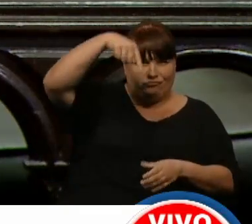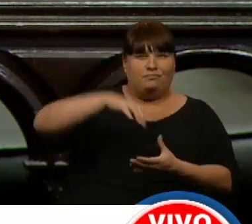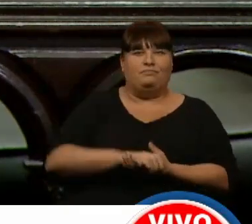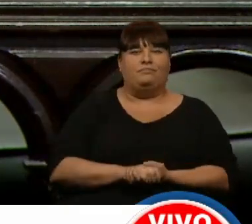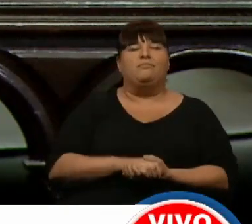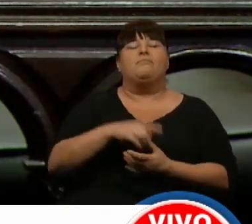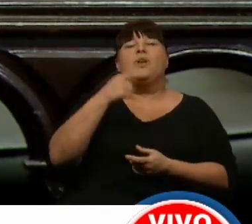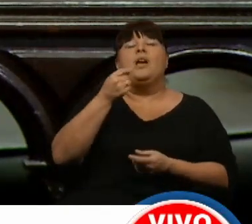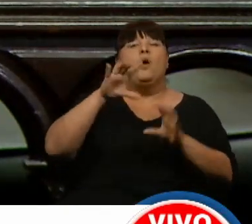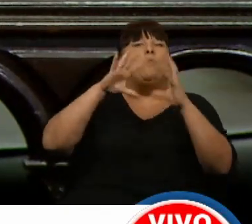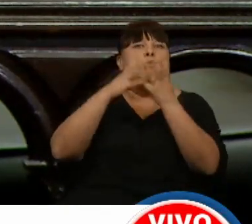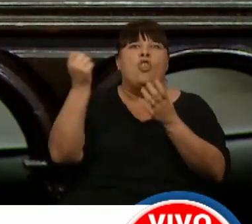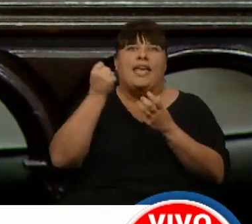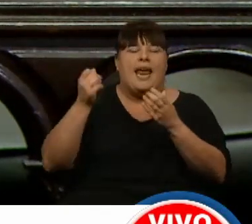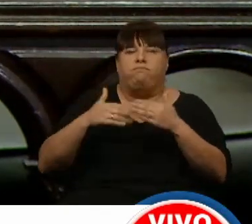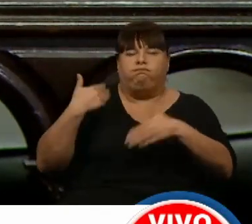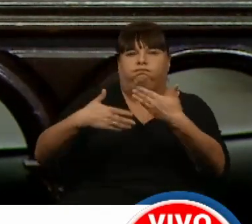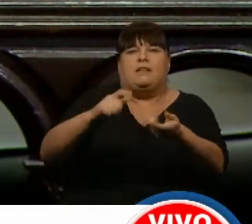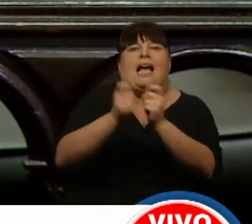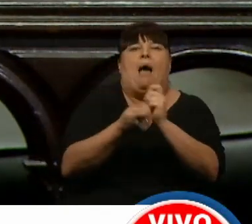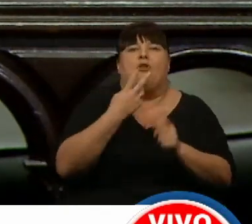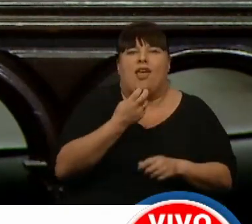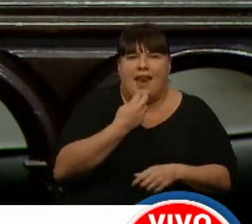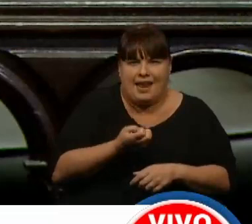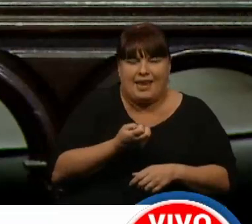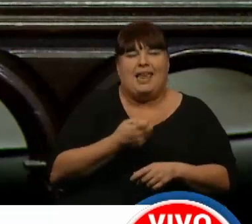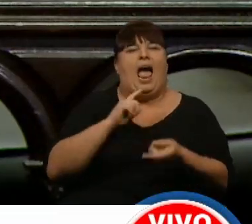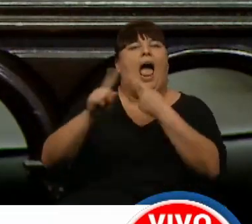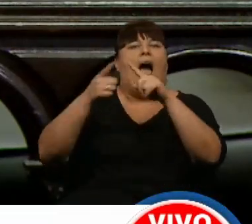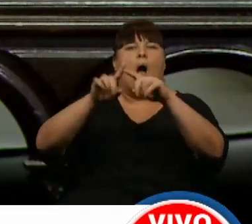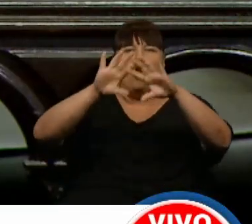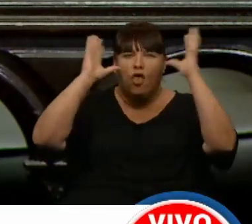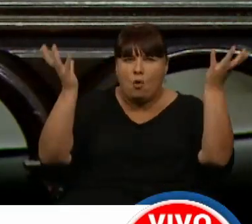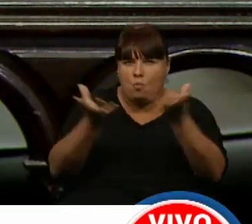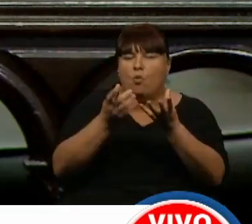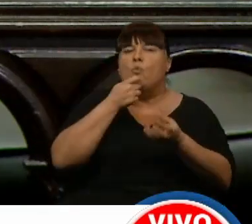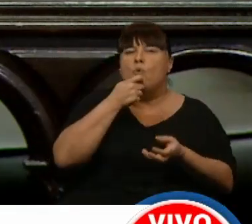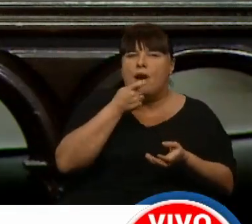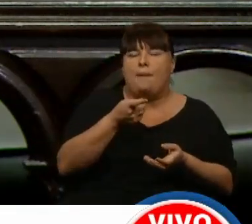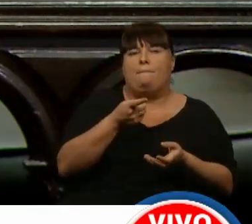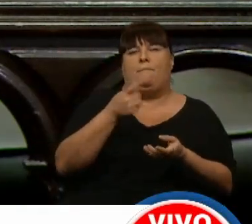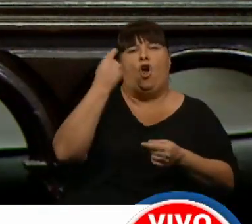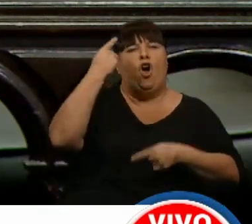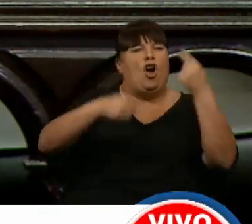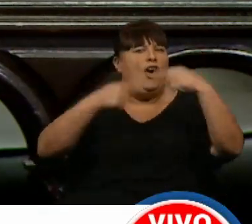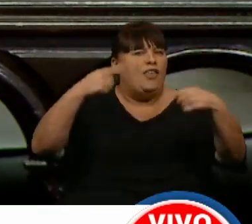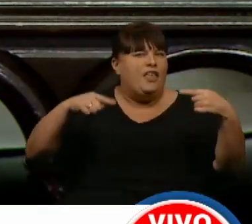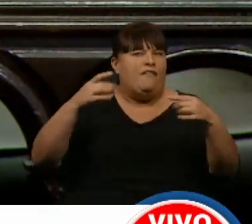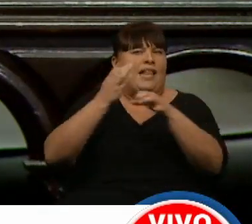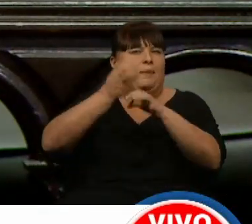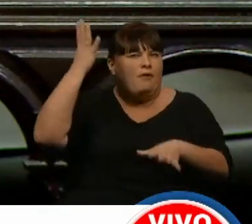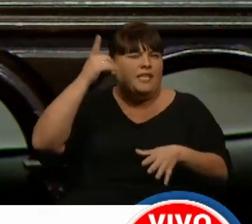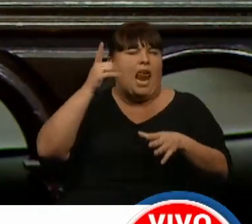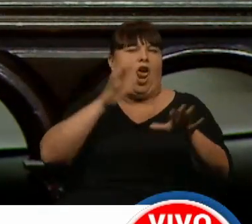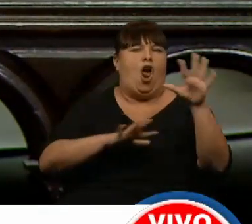está buscando acelerar la transición energética, cuando los acuerdos globales, por ejemplo, los de distintos